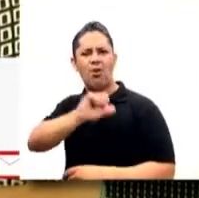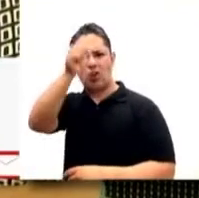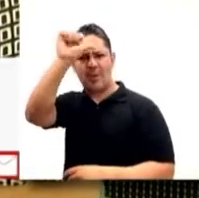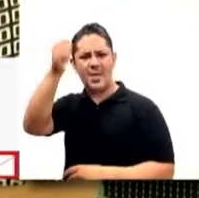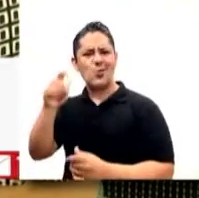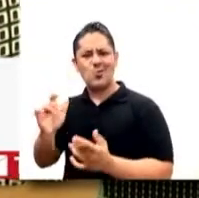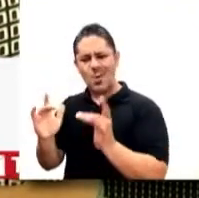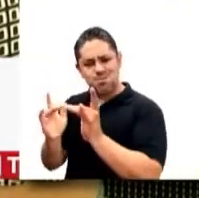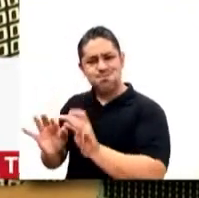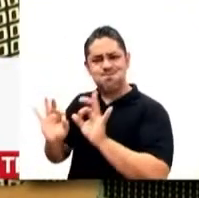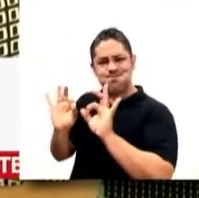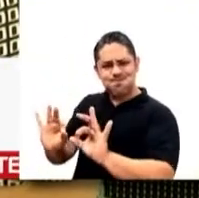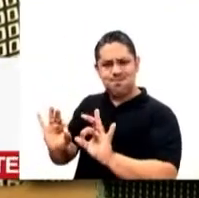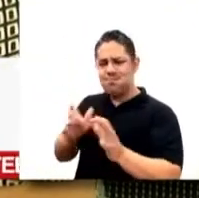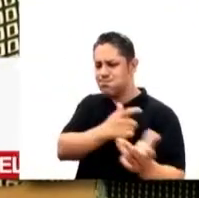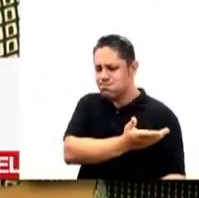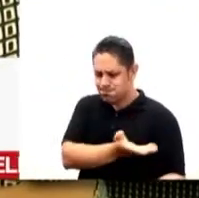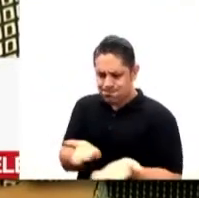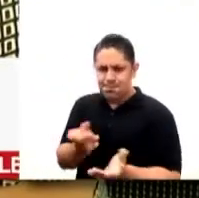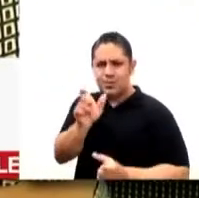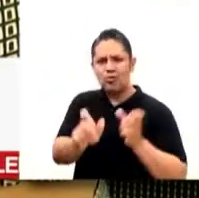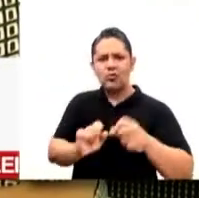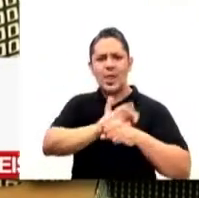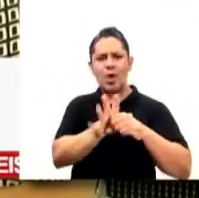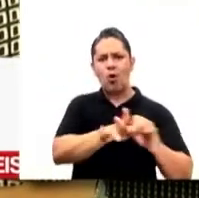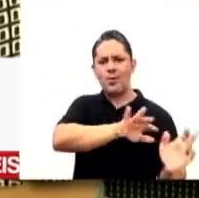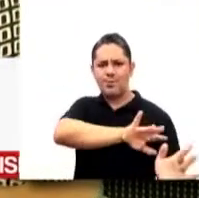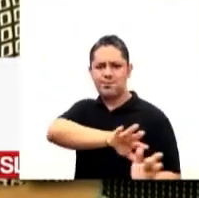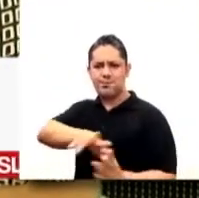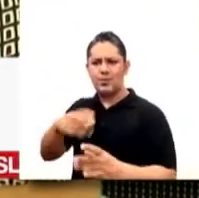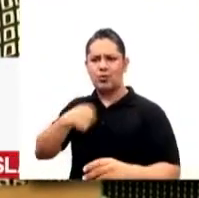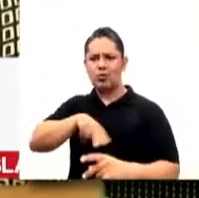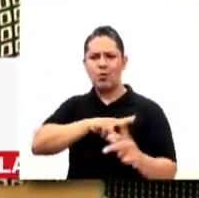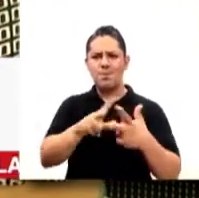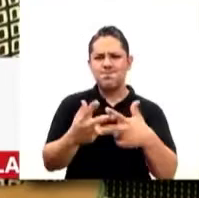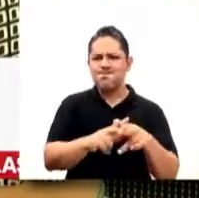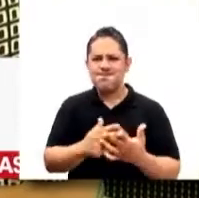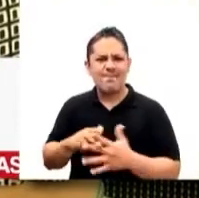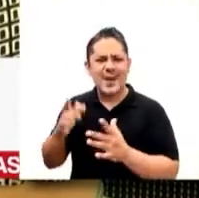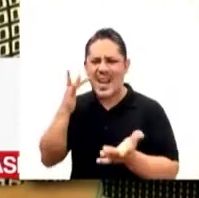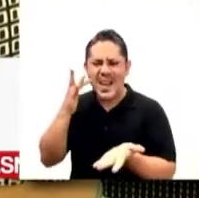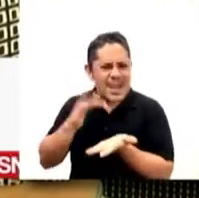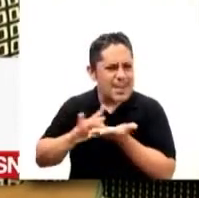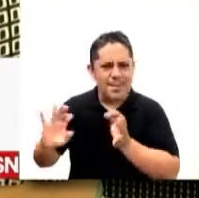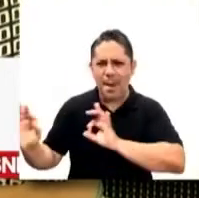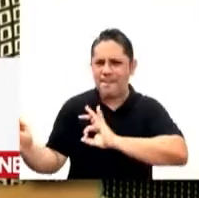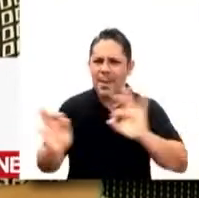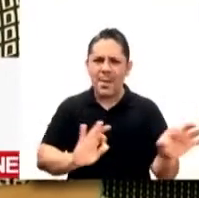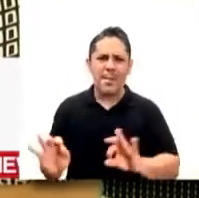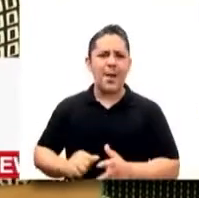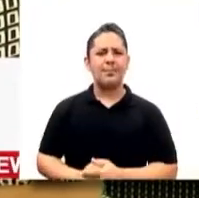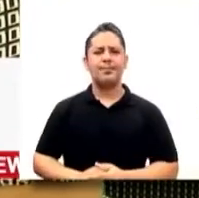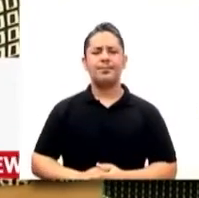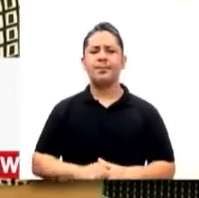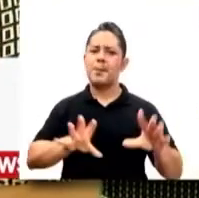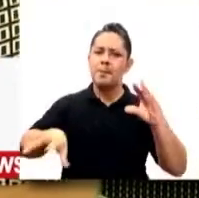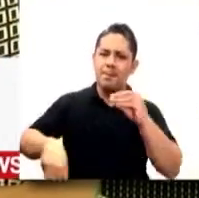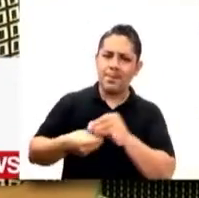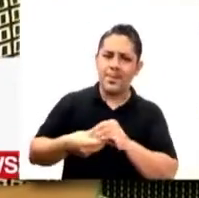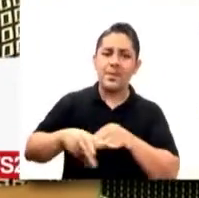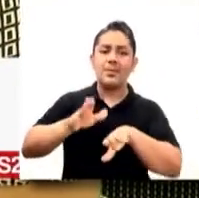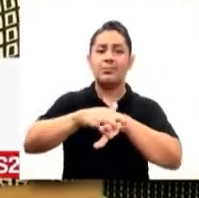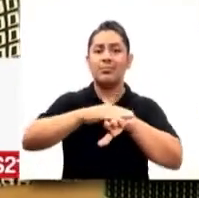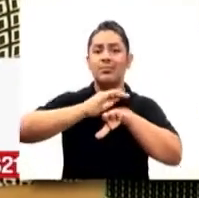semana. Esa es la tarea que tenemos en estos momentos, haciendo todas las impermeabilizaciones que hay que hacer. Pero por otro